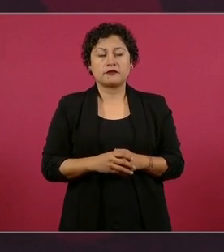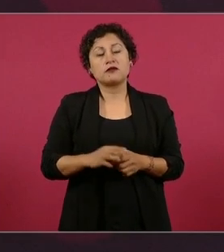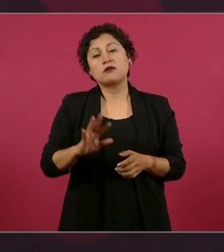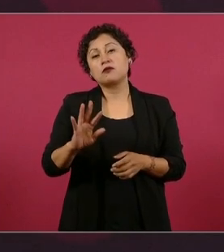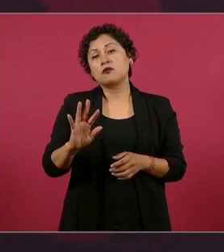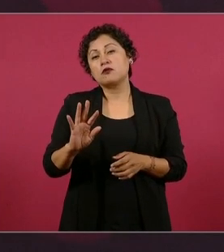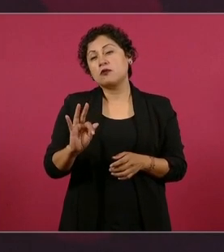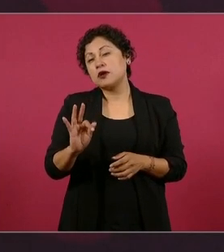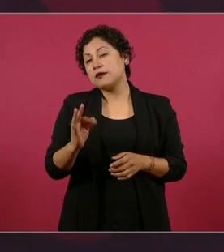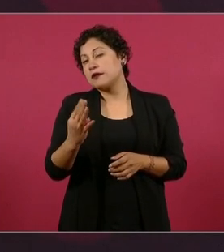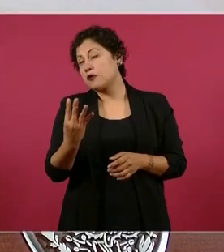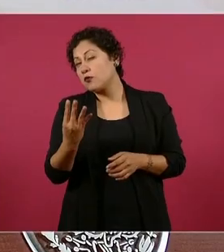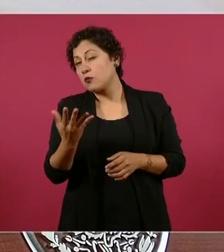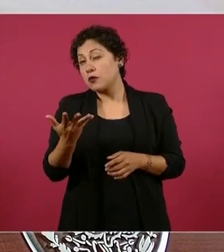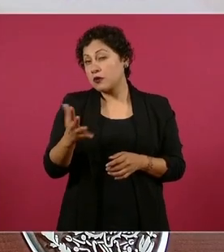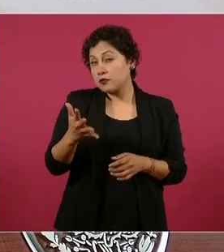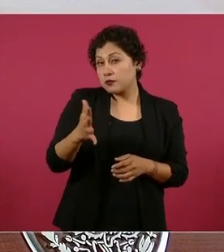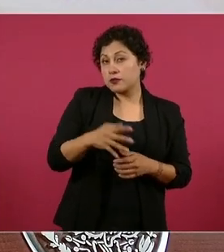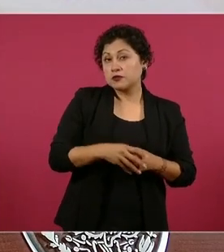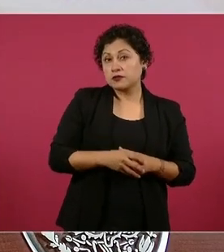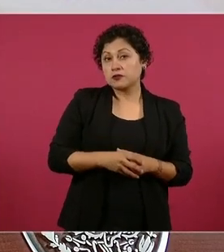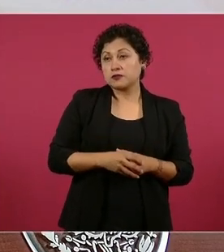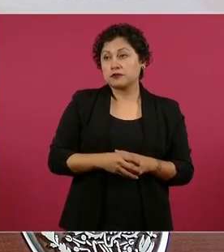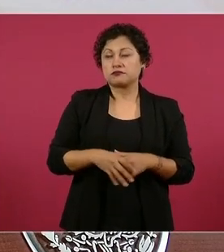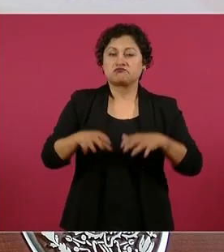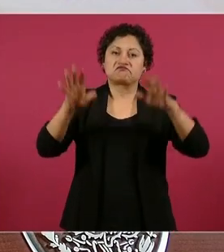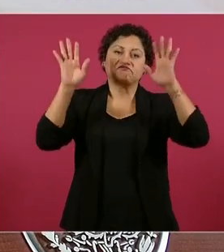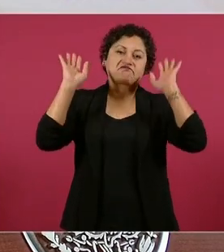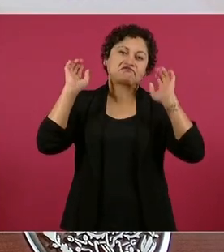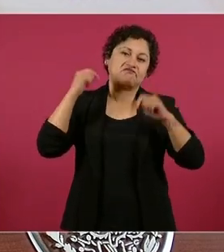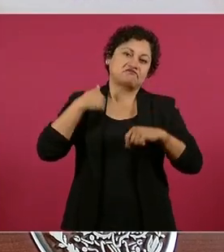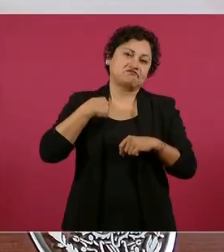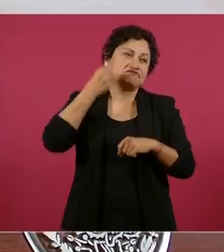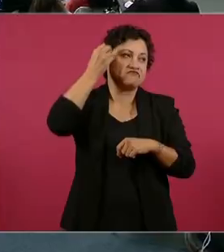44 más o menos. Ya hasta perdí la cuenta.